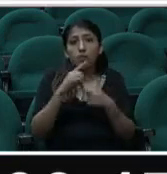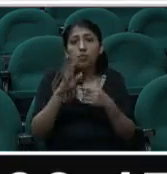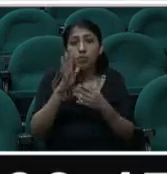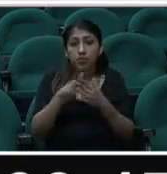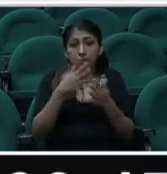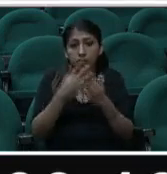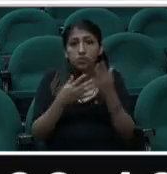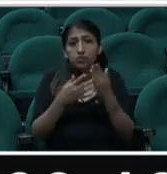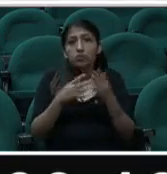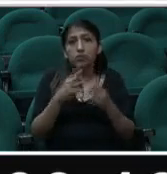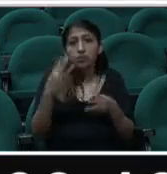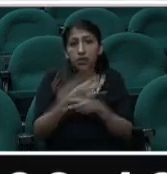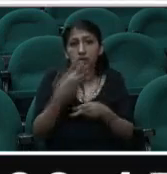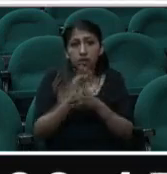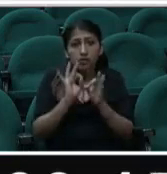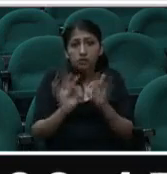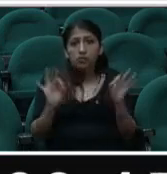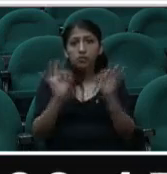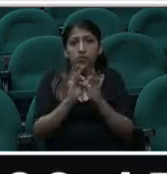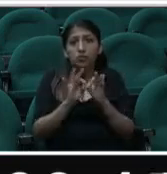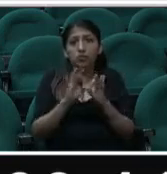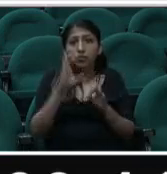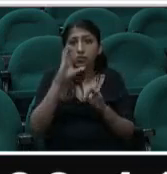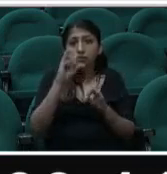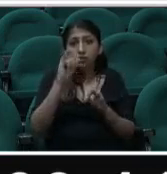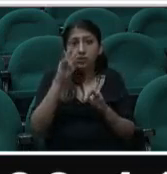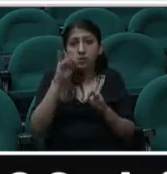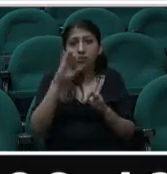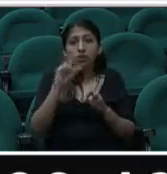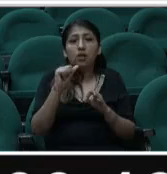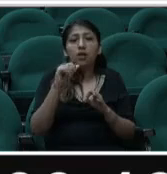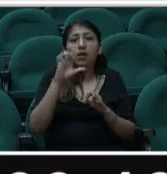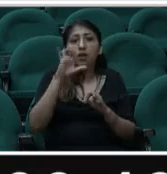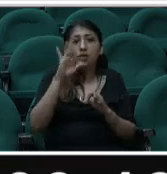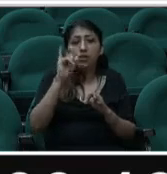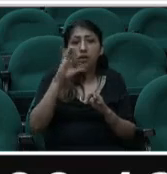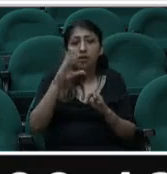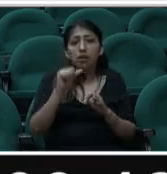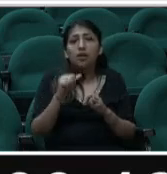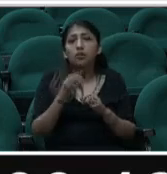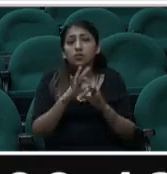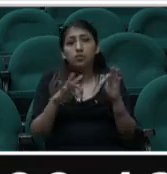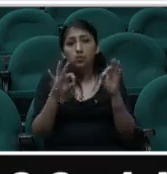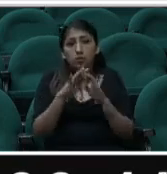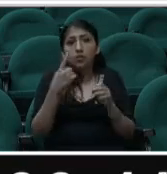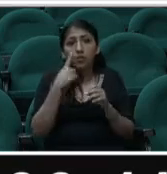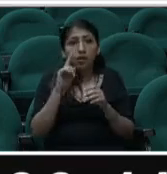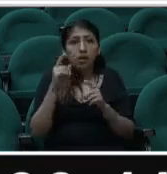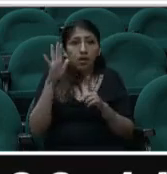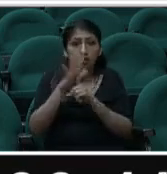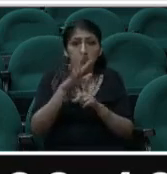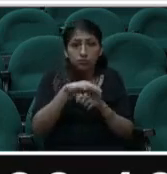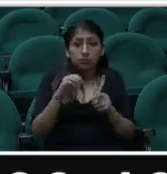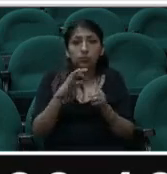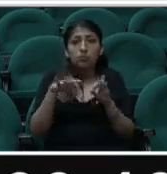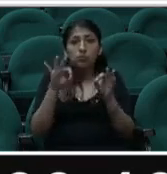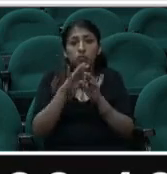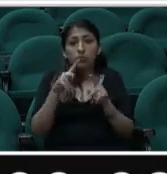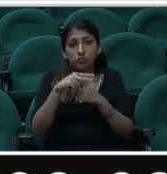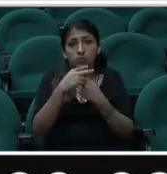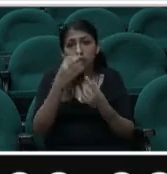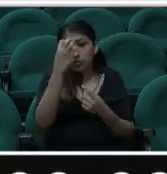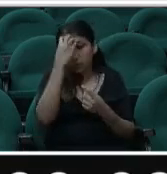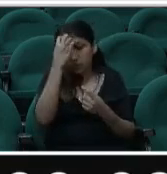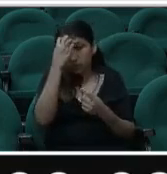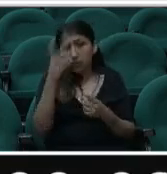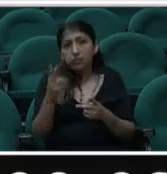curriculares materias tan importantes como cívica como ética que considero que es fundamental para combatir la corrupción tenemos que partir desde la